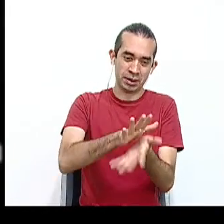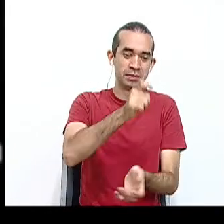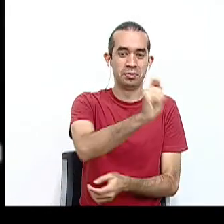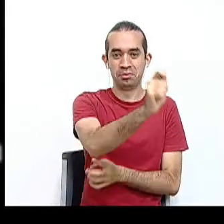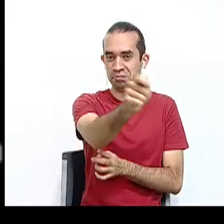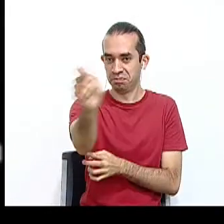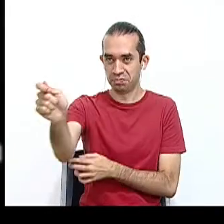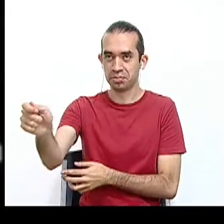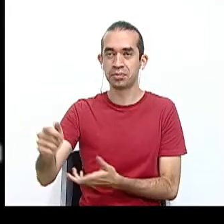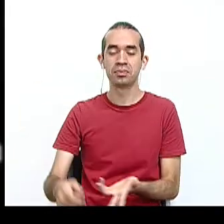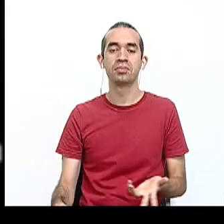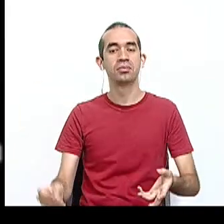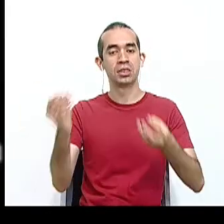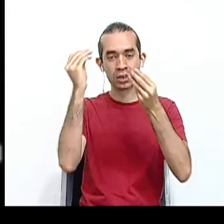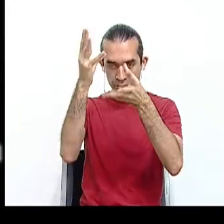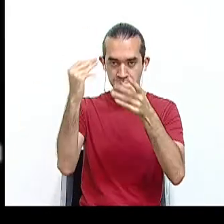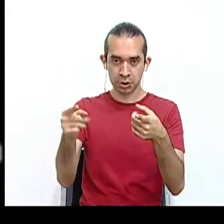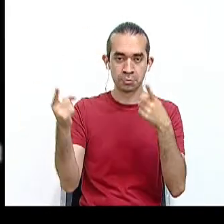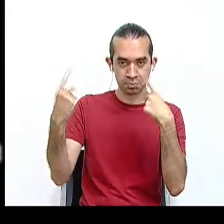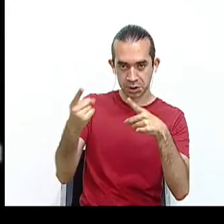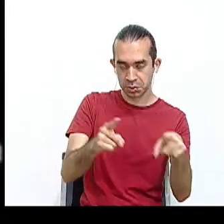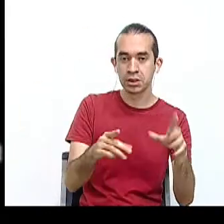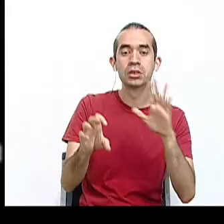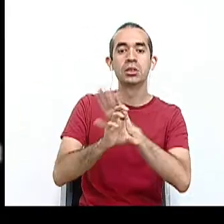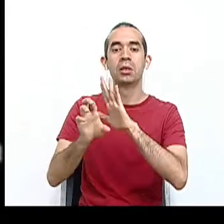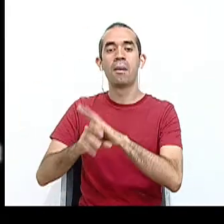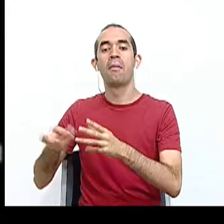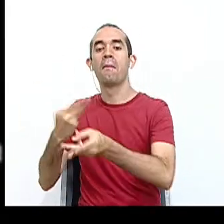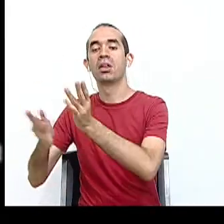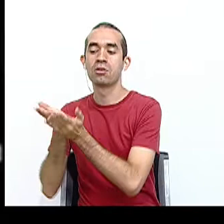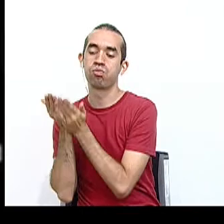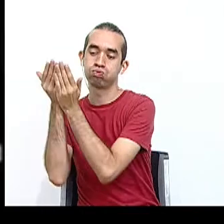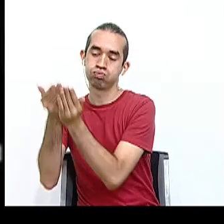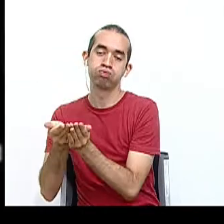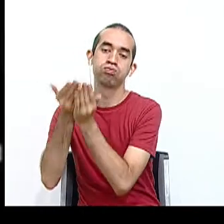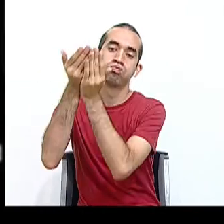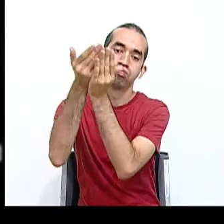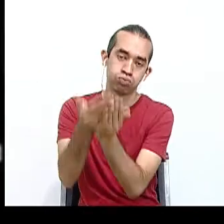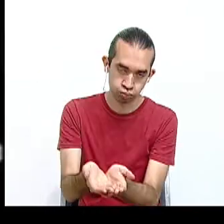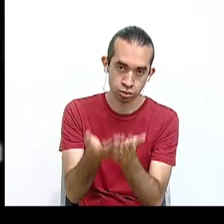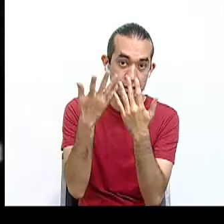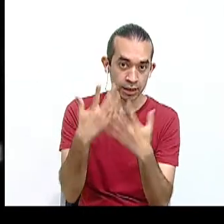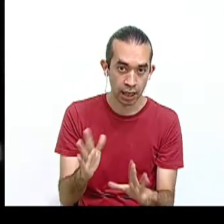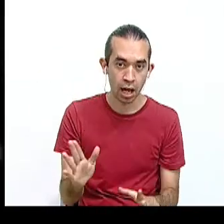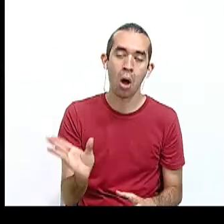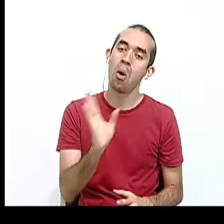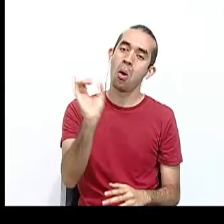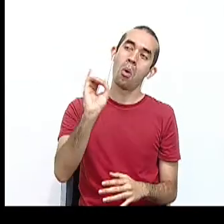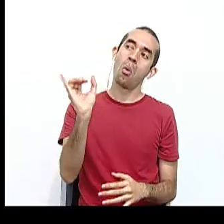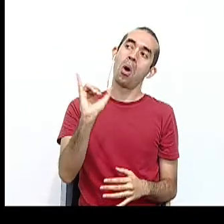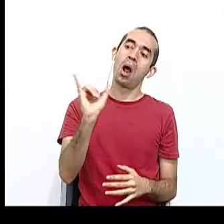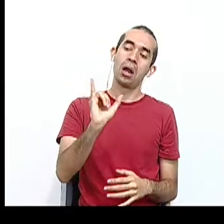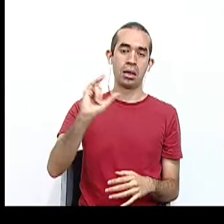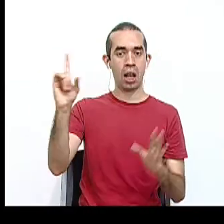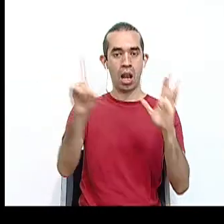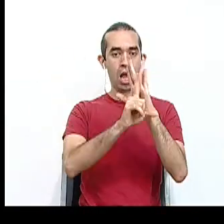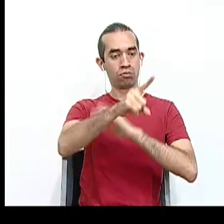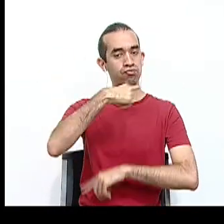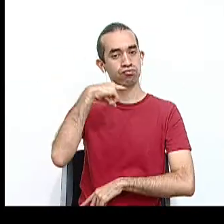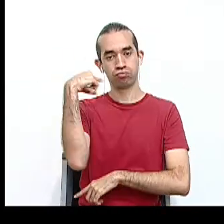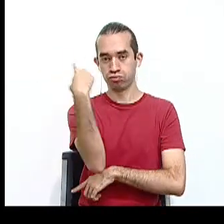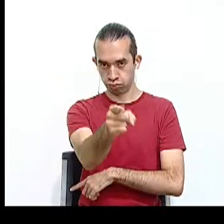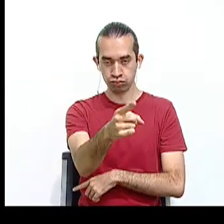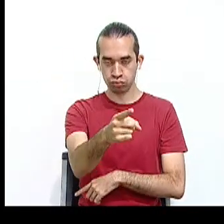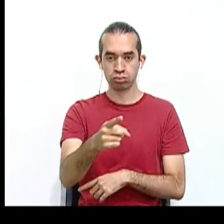volantes, informando hechos como la llegada de mercancías o disposiciones de ley que los mismos mandatarios